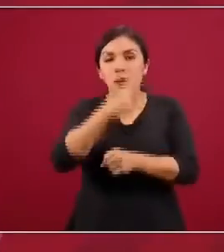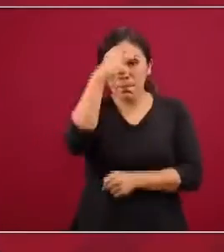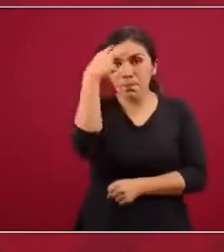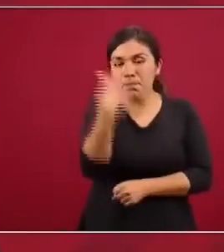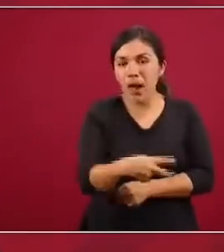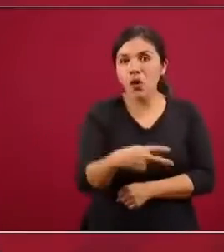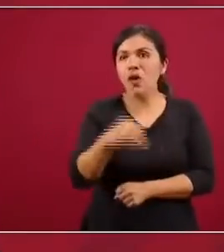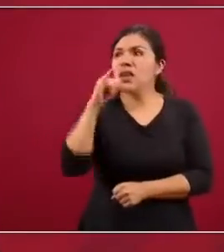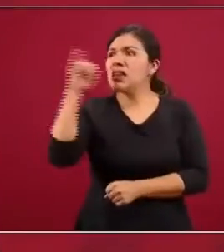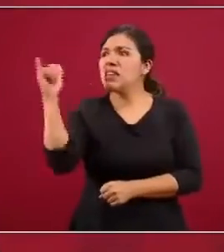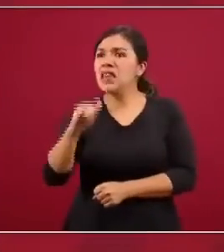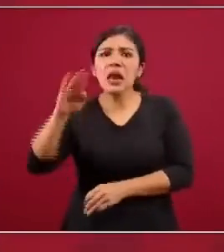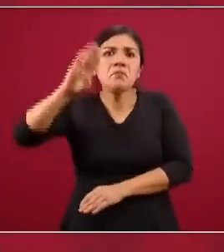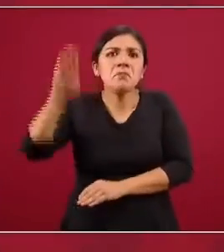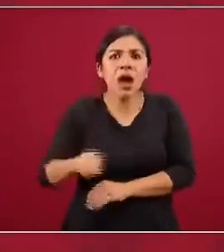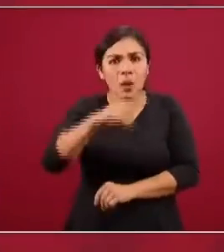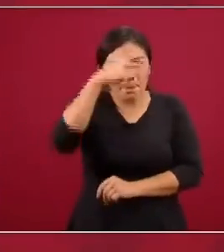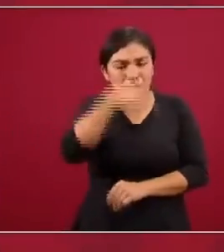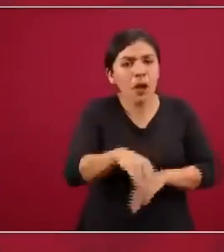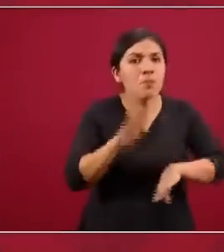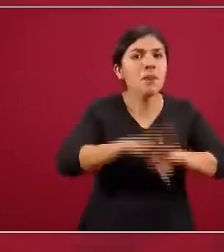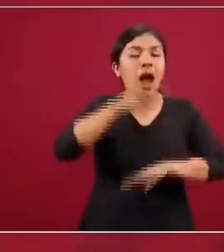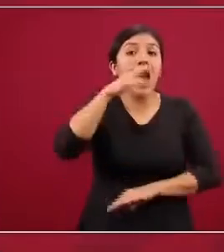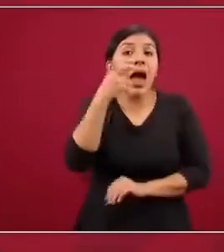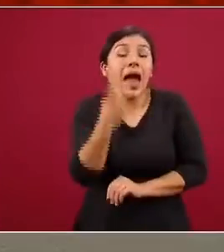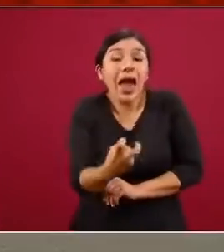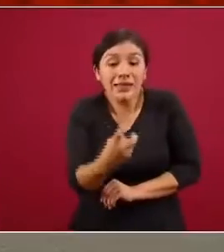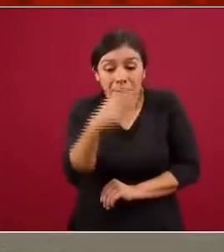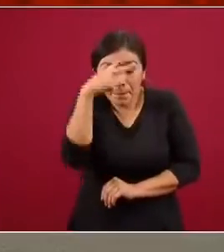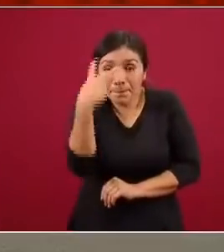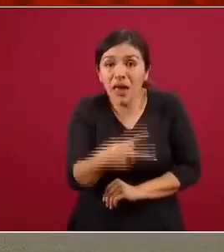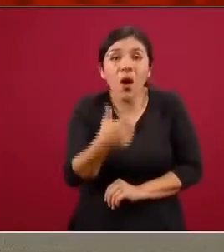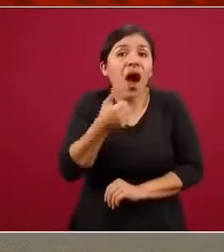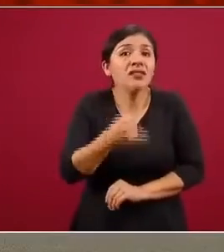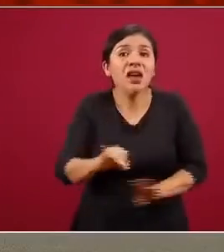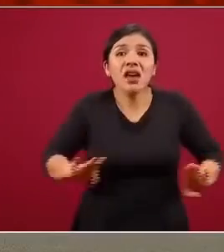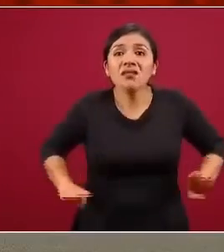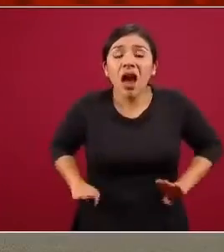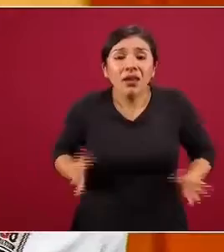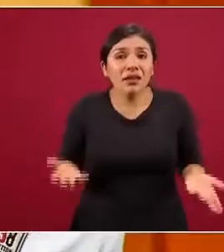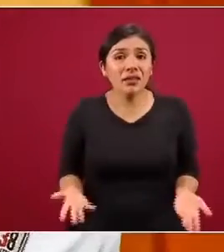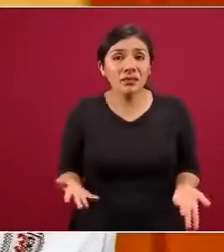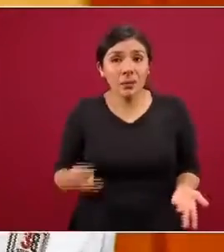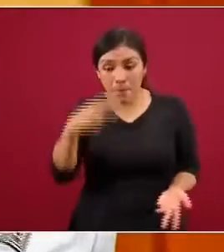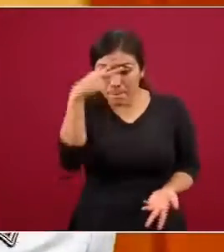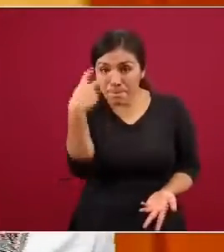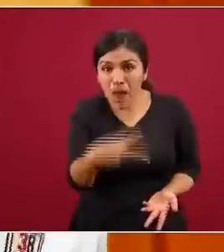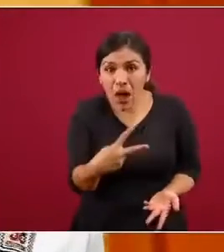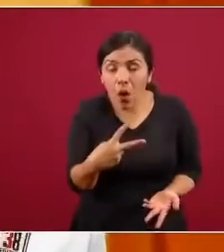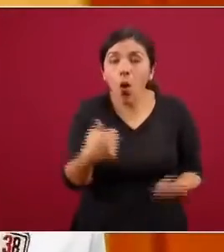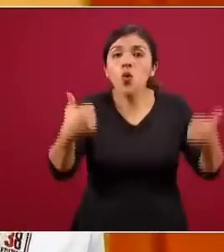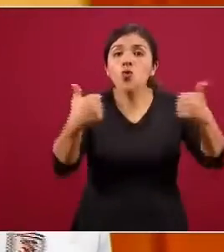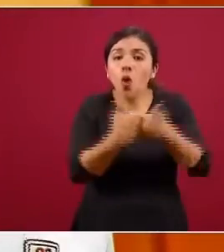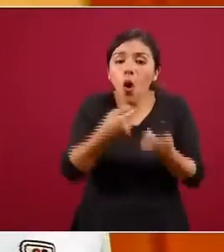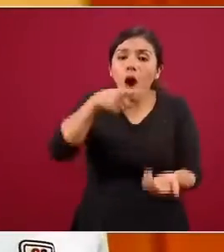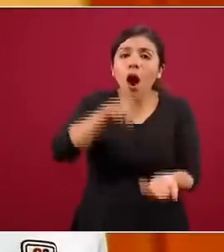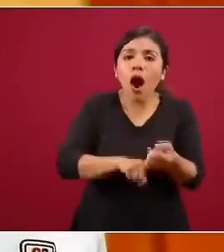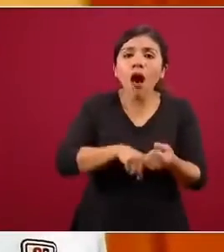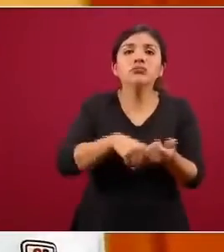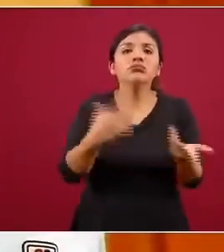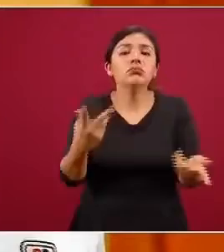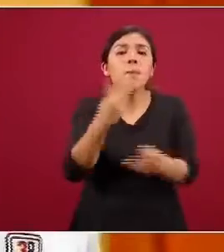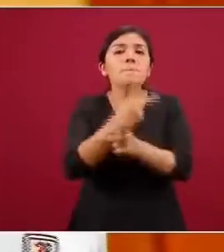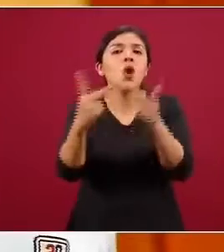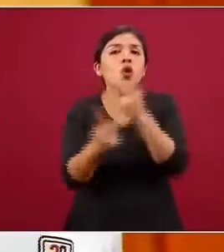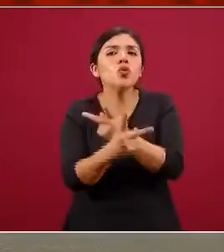que México no baja la letalidad. Este es el México que tenemos, el México que nos produjeron con este tipo